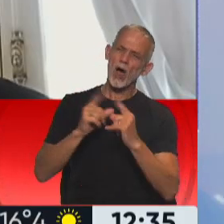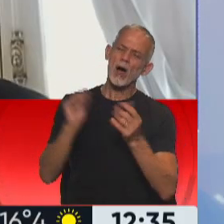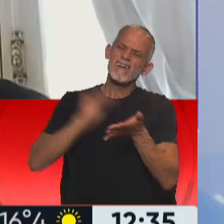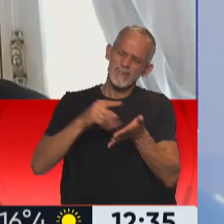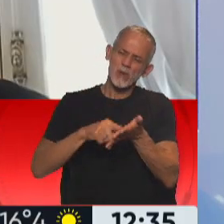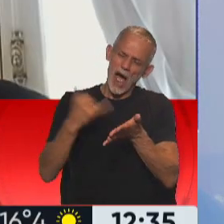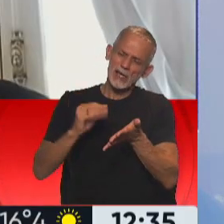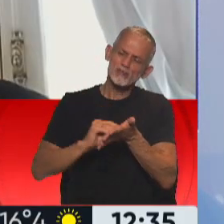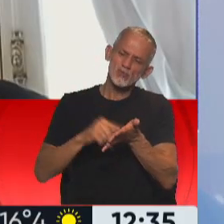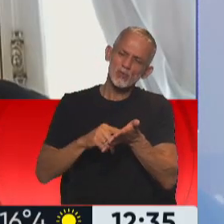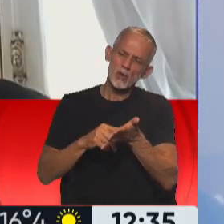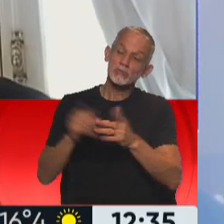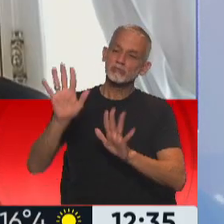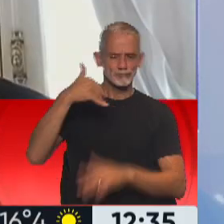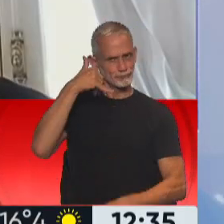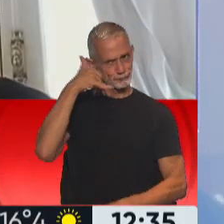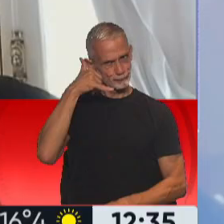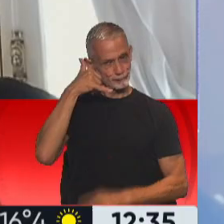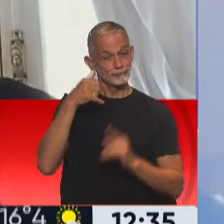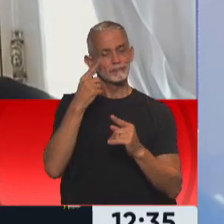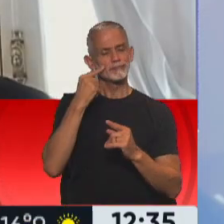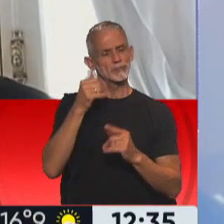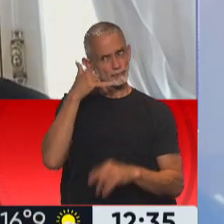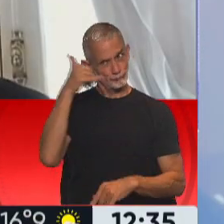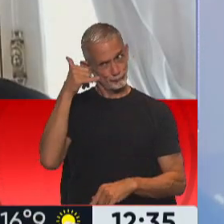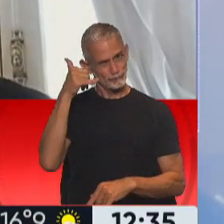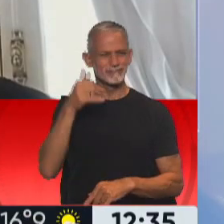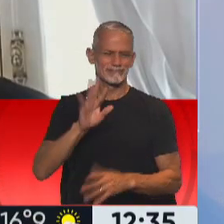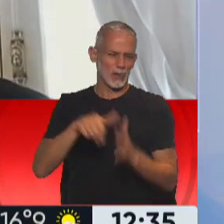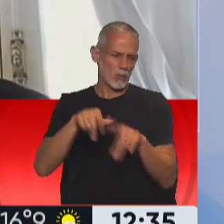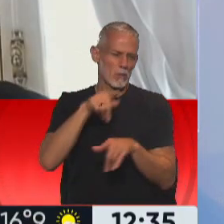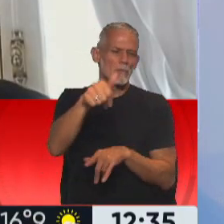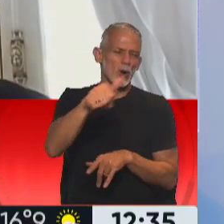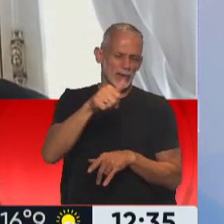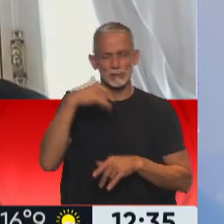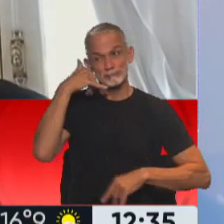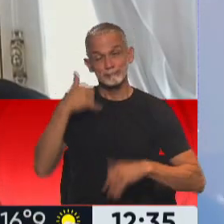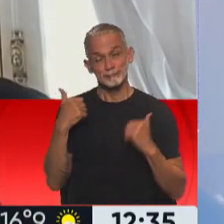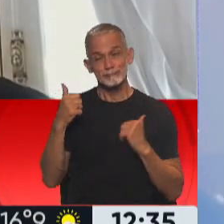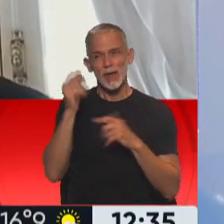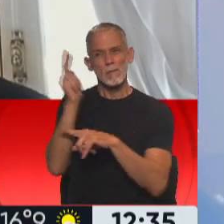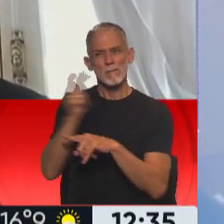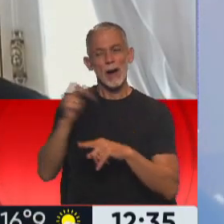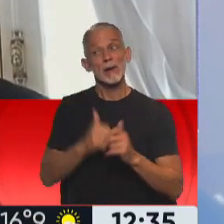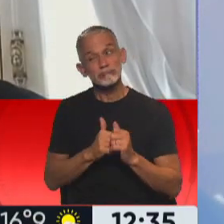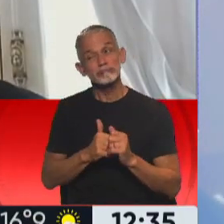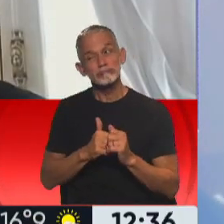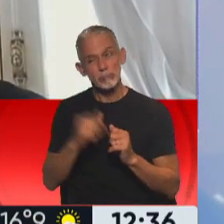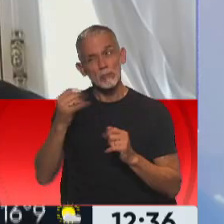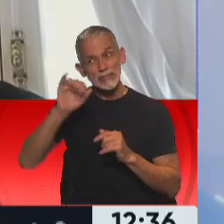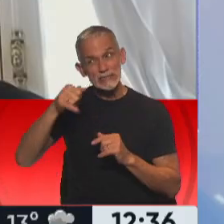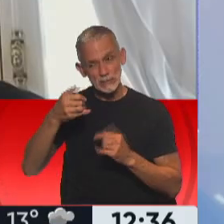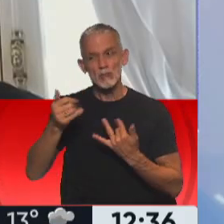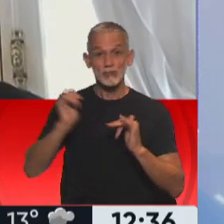Papa Francesco, y el tipo agarraba el teléfono, llamaba, como quien llama el portero eléctrico de tu casa, y decía, hablaba con el Papa, y el Papa decía, sí, lo